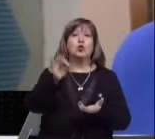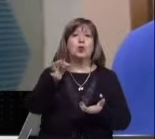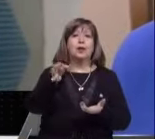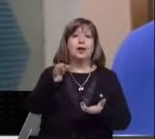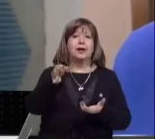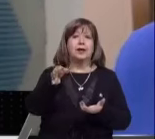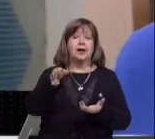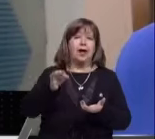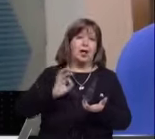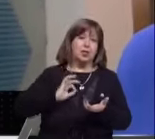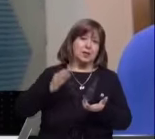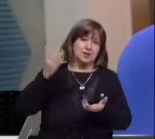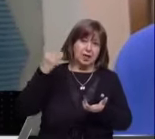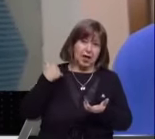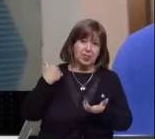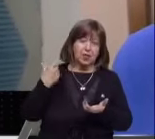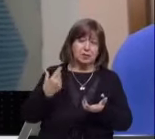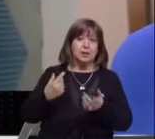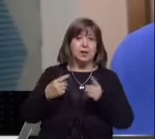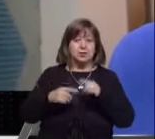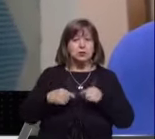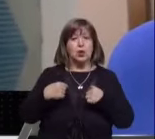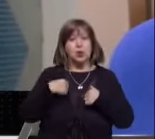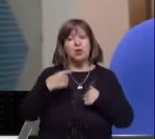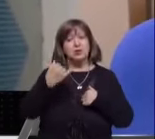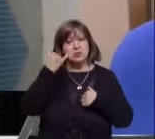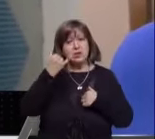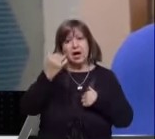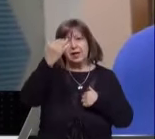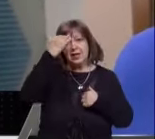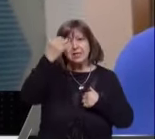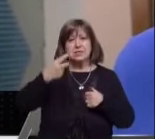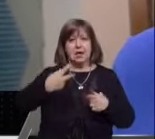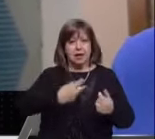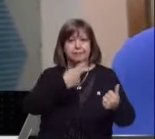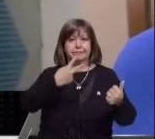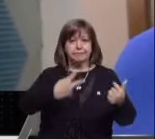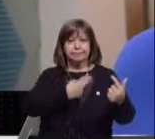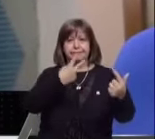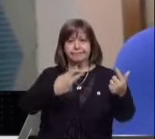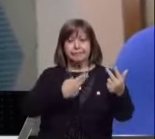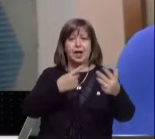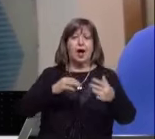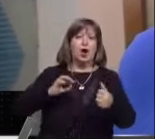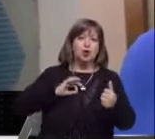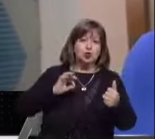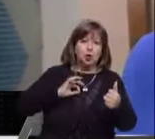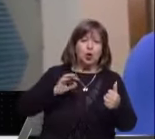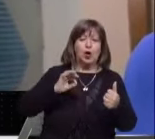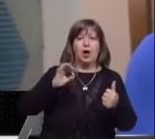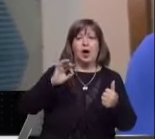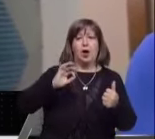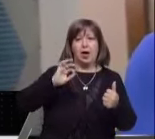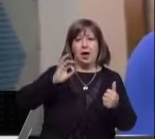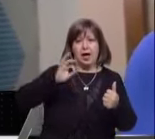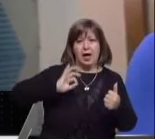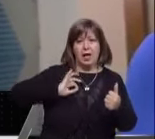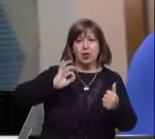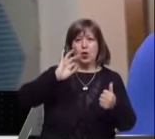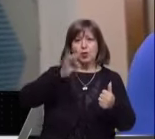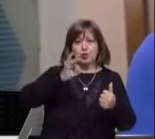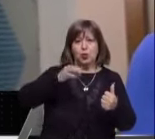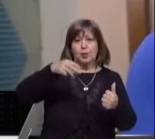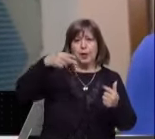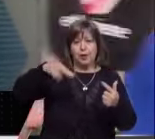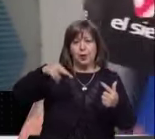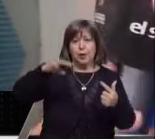factores que se han dado. Pero hay prácticas, yo tengo fácil 15, 20 prácticas realizadas entre octubre y diciembre del año pasado que todavía no cobramos honorarios.